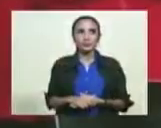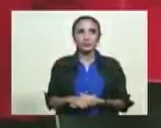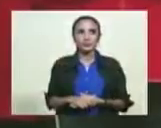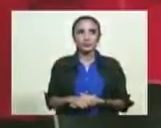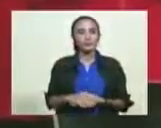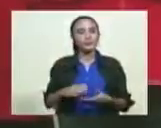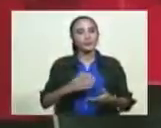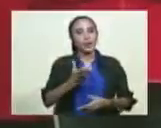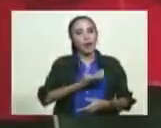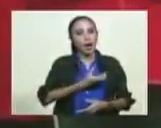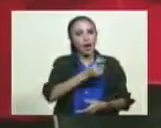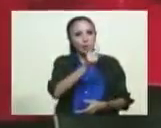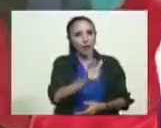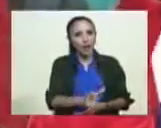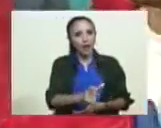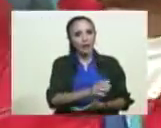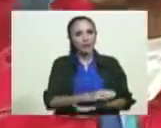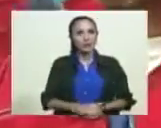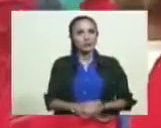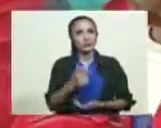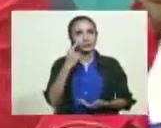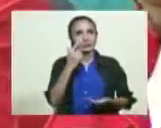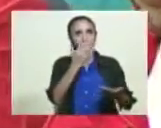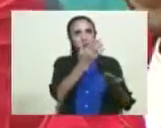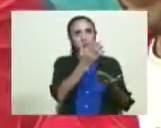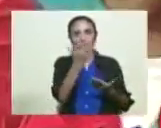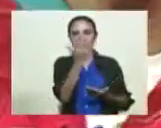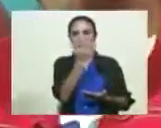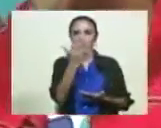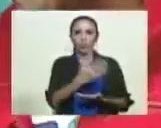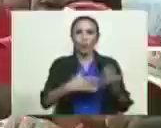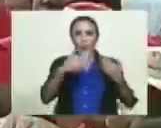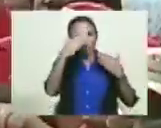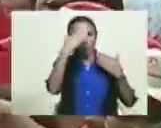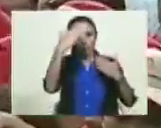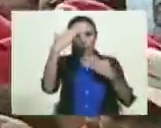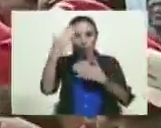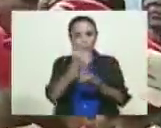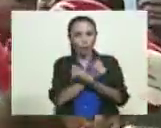al alcalde, compañero Alejandro Terán,